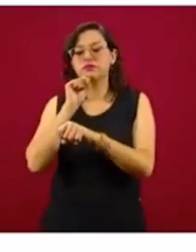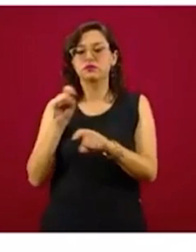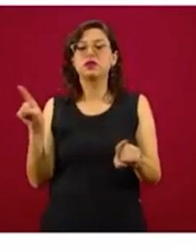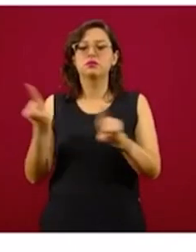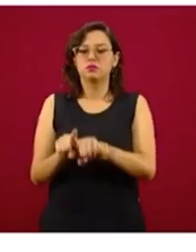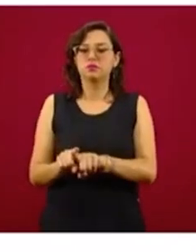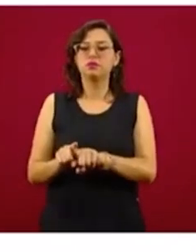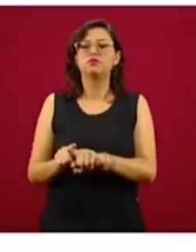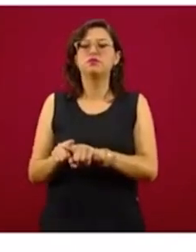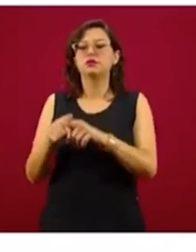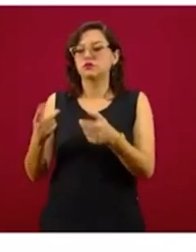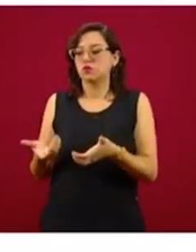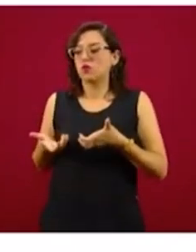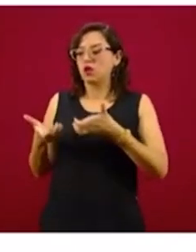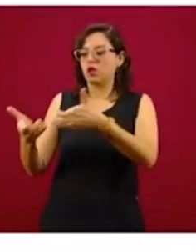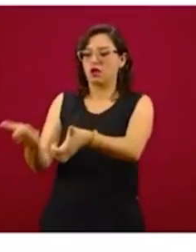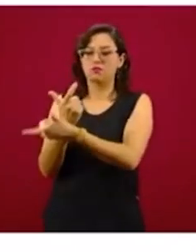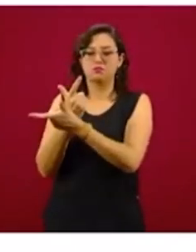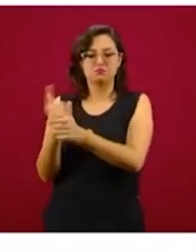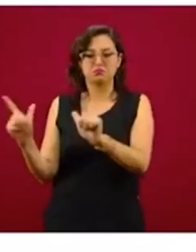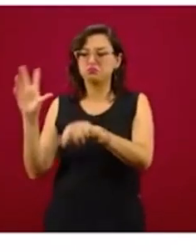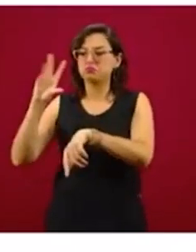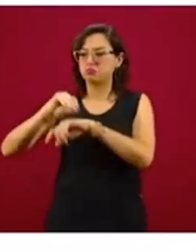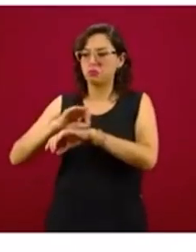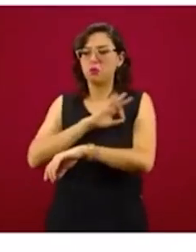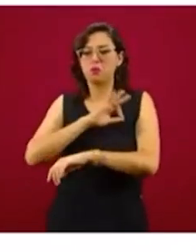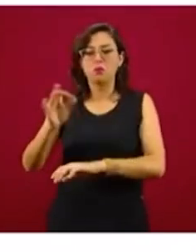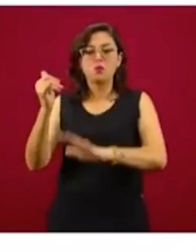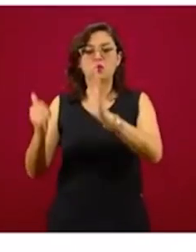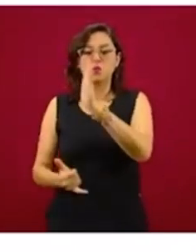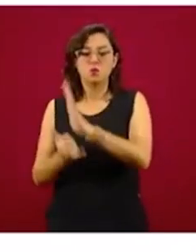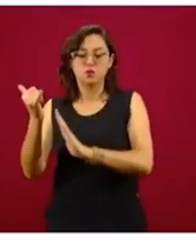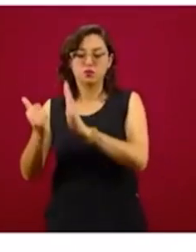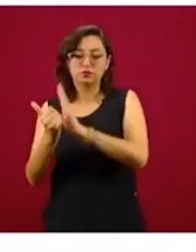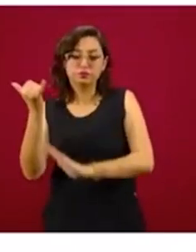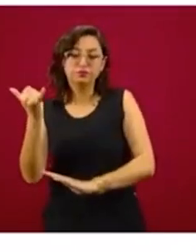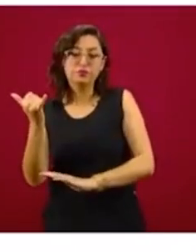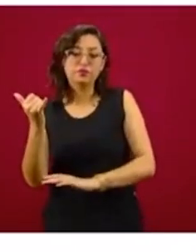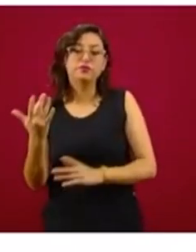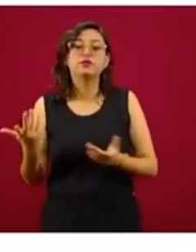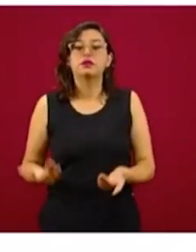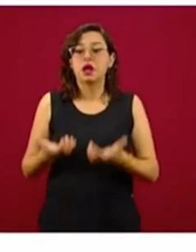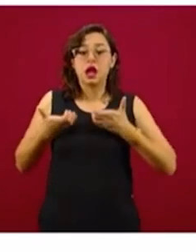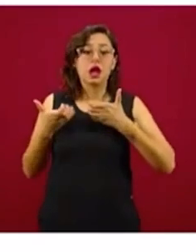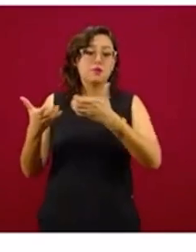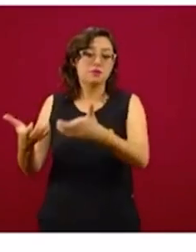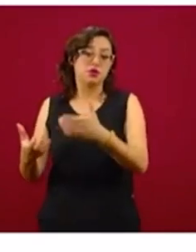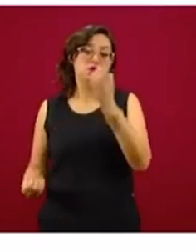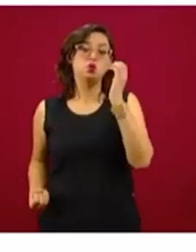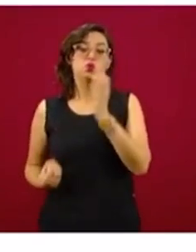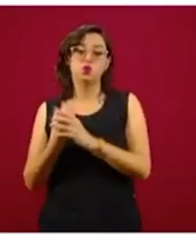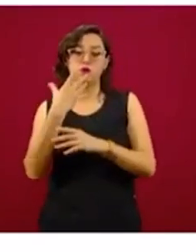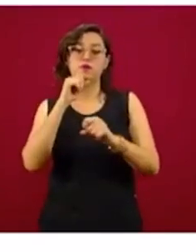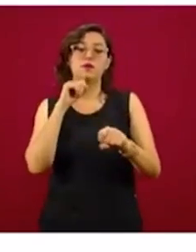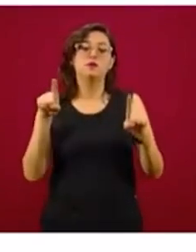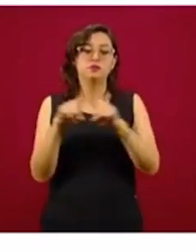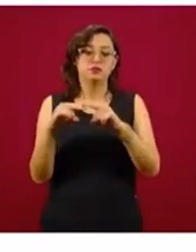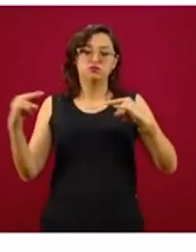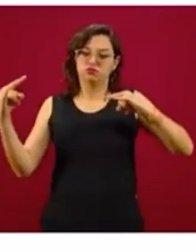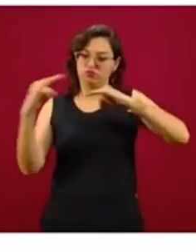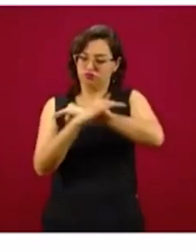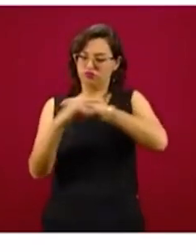supuesto, la liberación de derecho de vía. Y esto es aplicable tanto para un nuevo camino rural como por una carretera